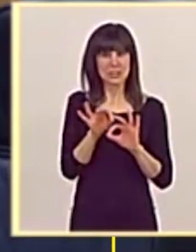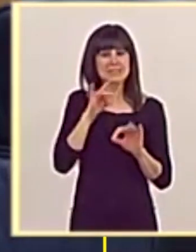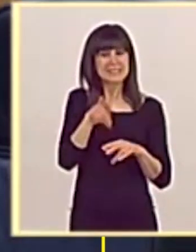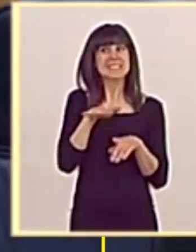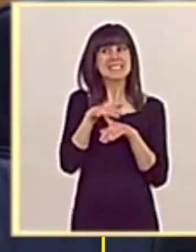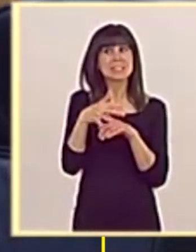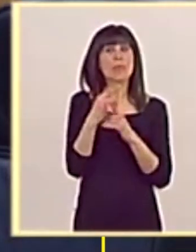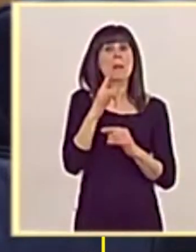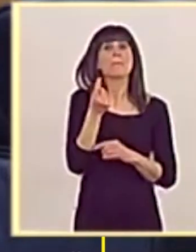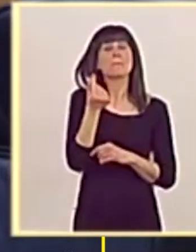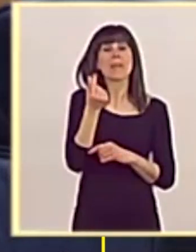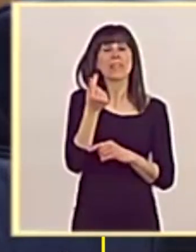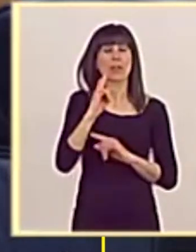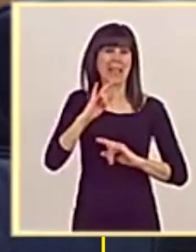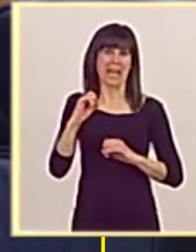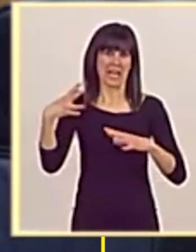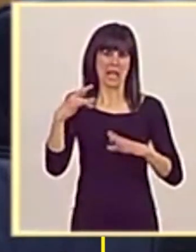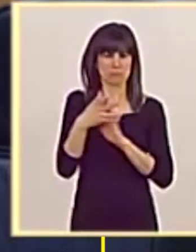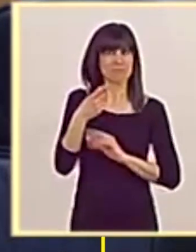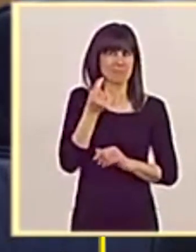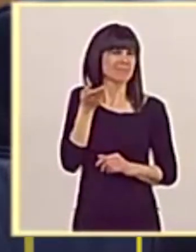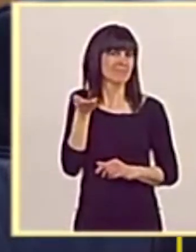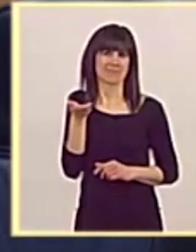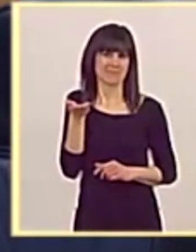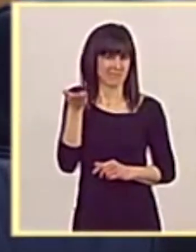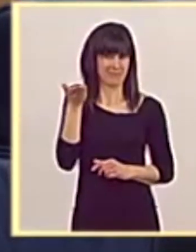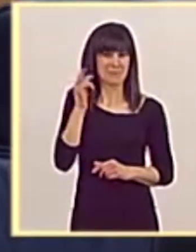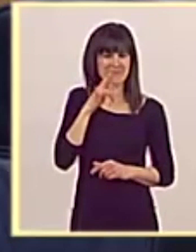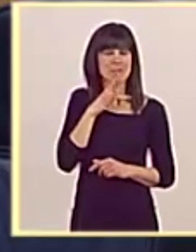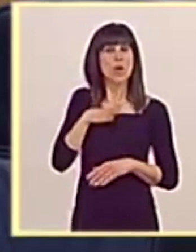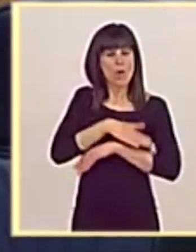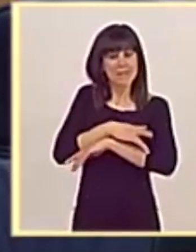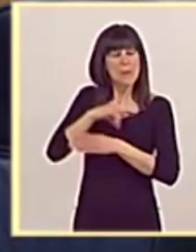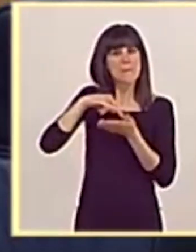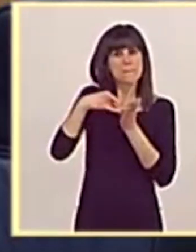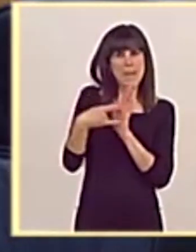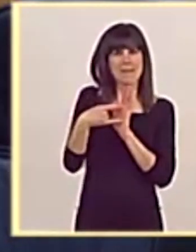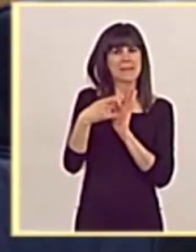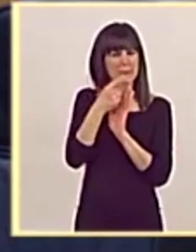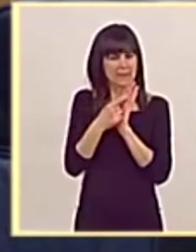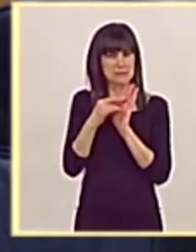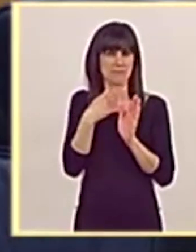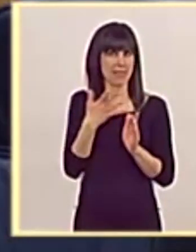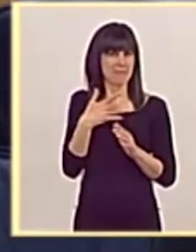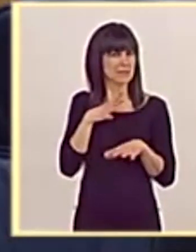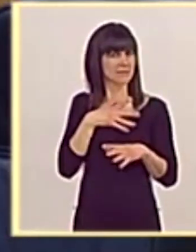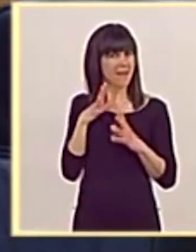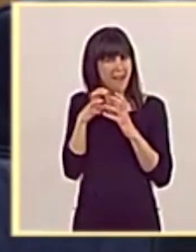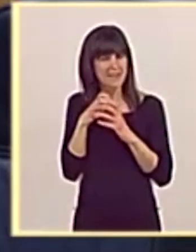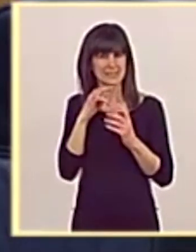una situación en la que el precio de la energía lleva a un alza de la inflación y el Gobierno ha adoptado un plan de medidas ambicioso, decidido, para